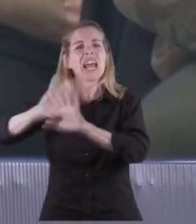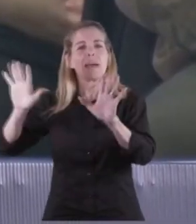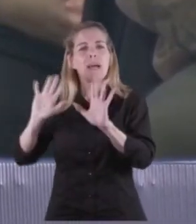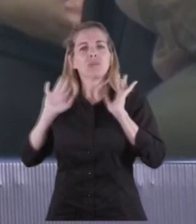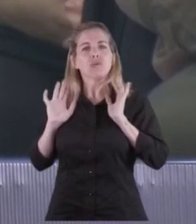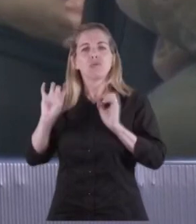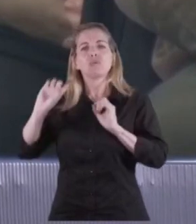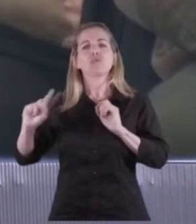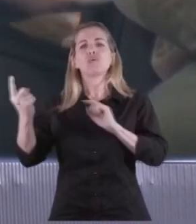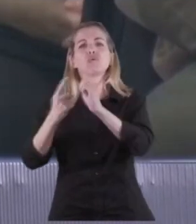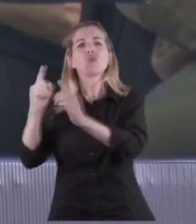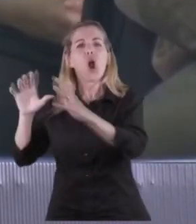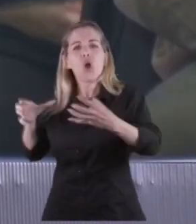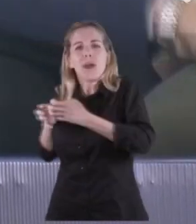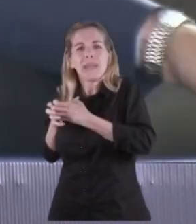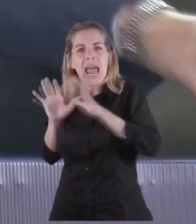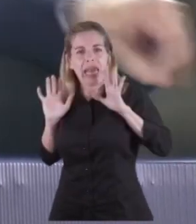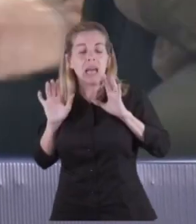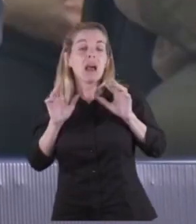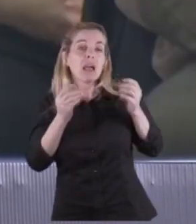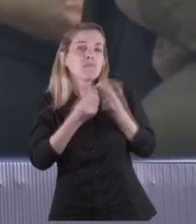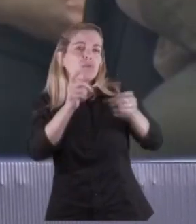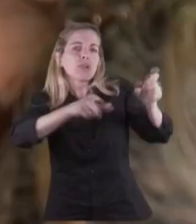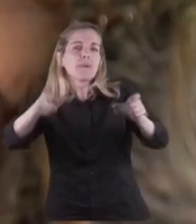que me plazca, aunque el resto padezca.